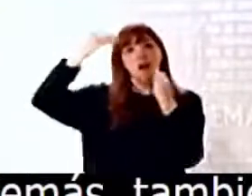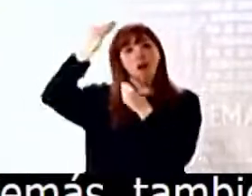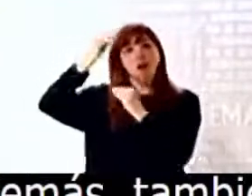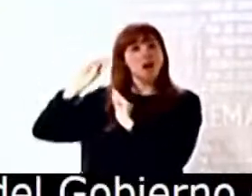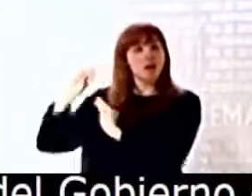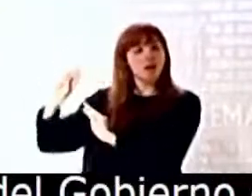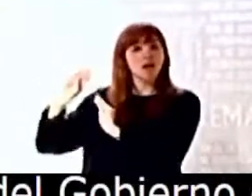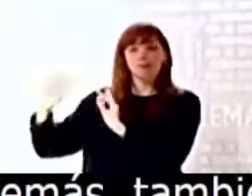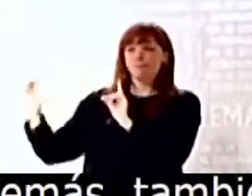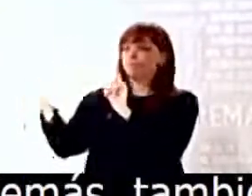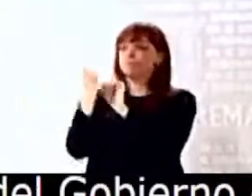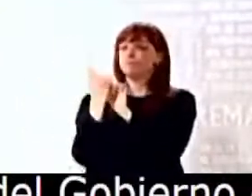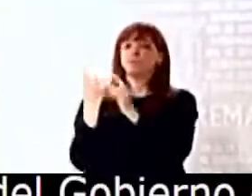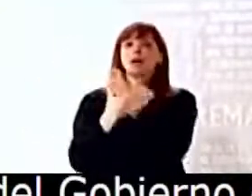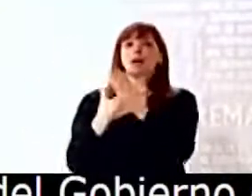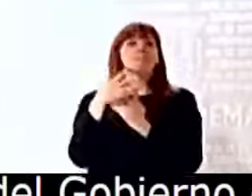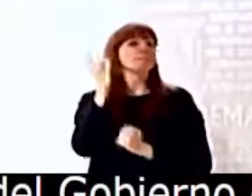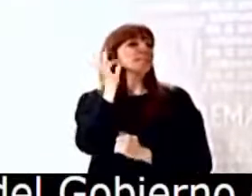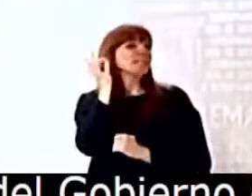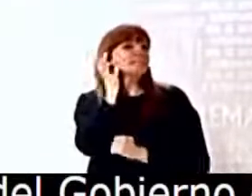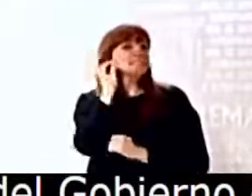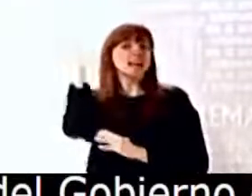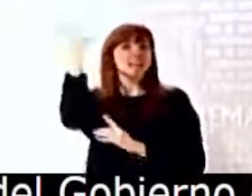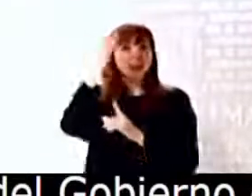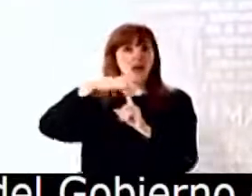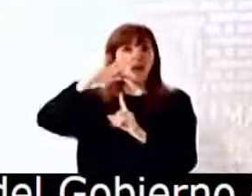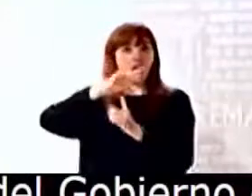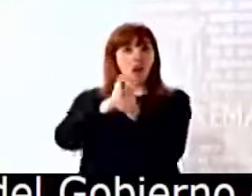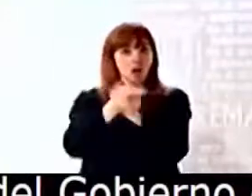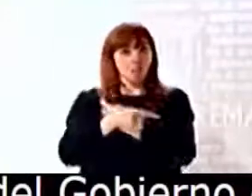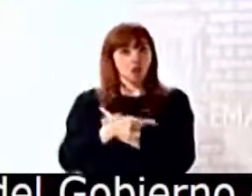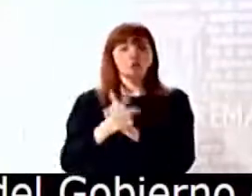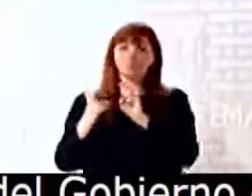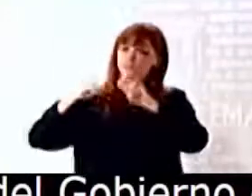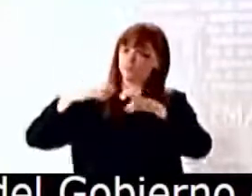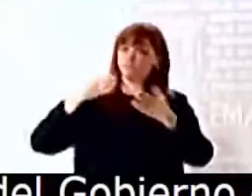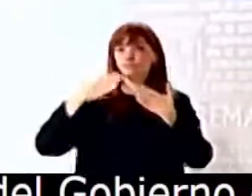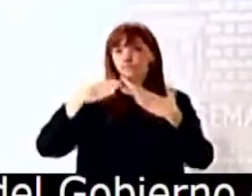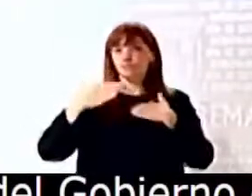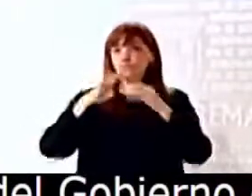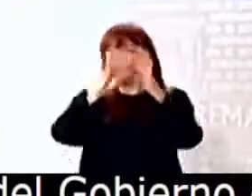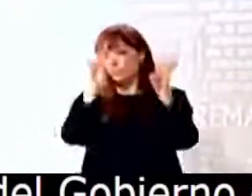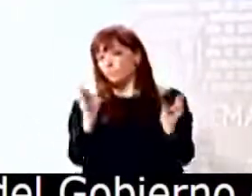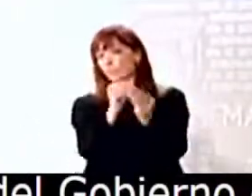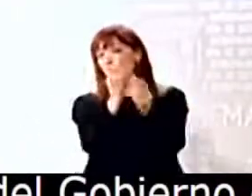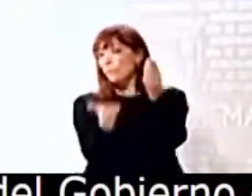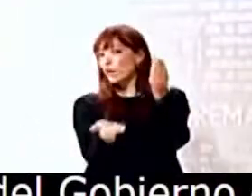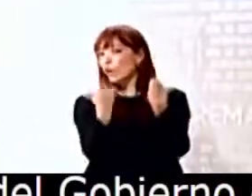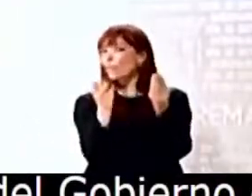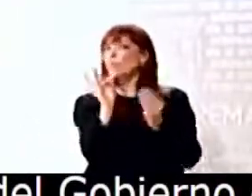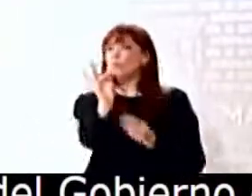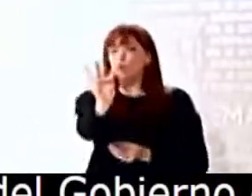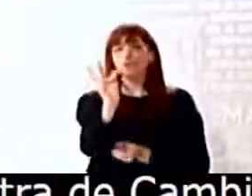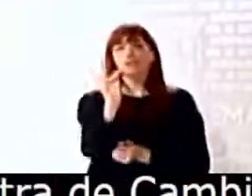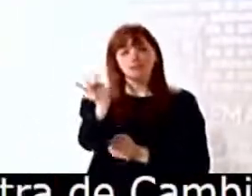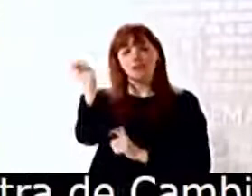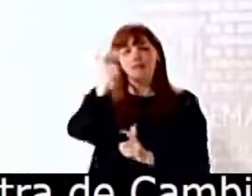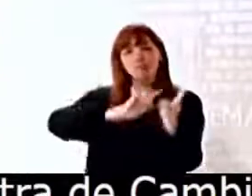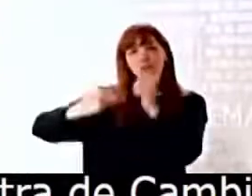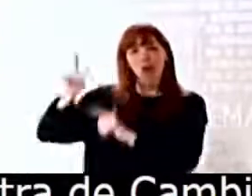caso con la ministra de Cambio Climático. Por tanto, nosotros hacemos una valoración positiva de ese